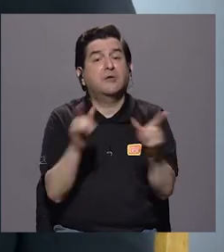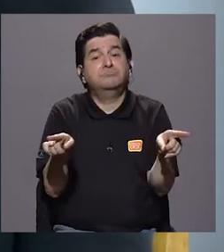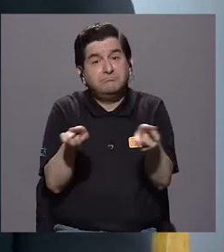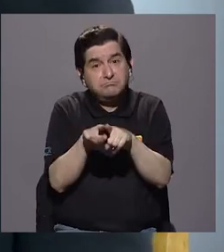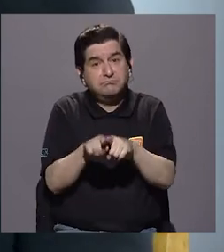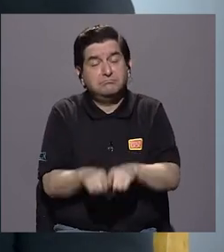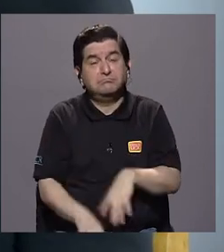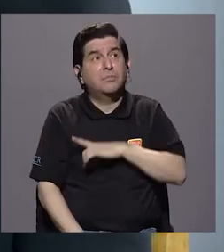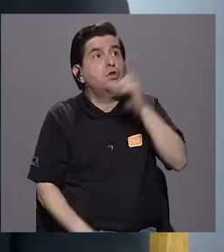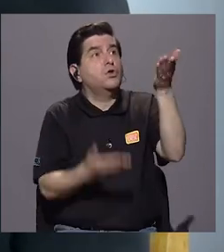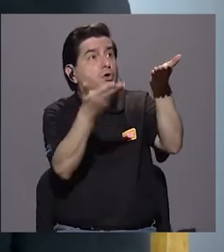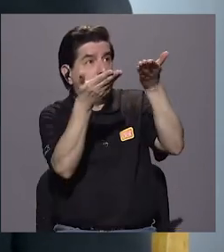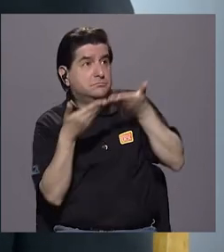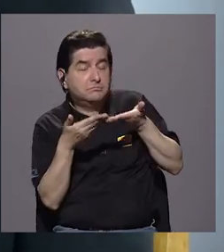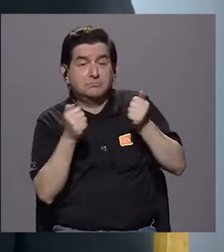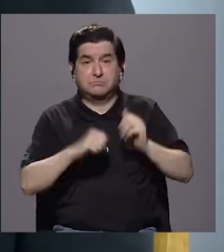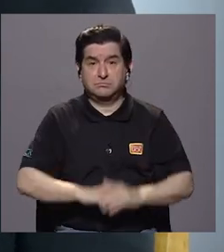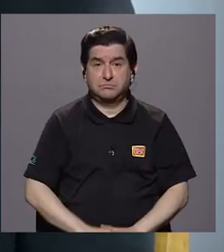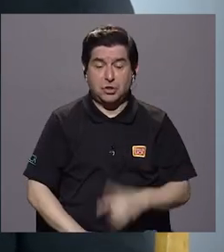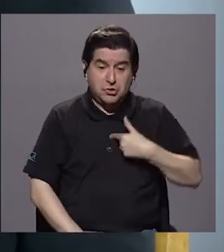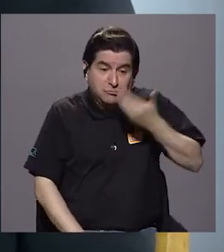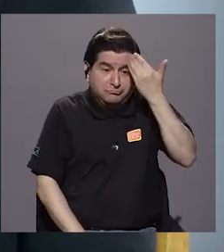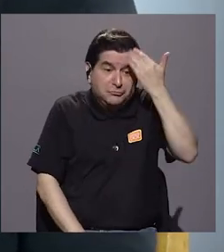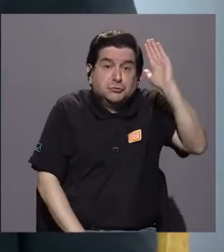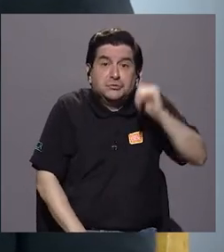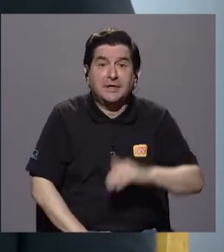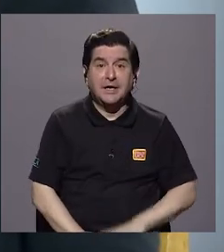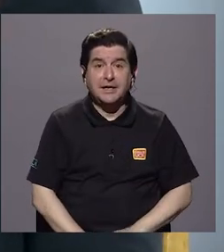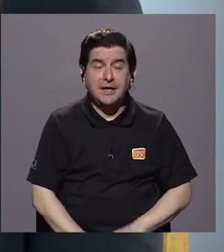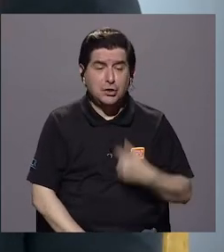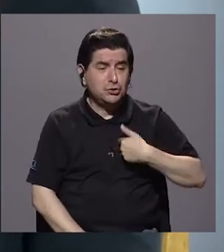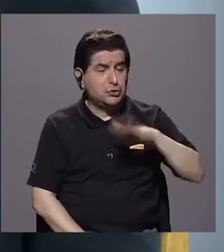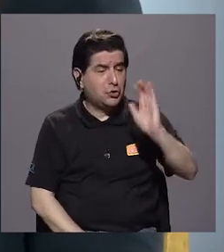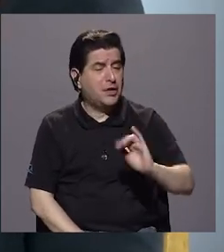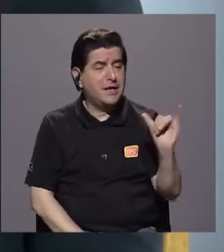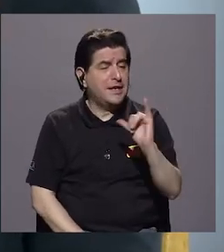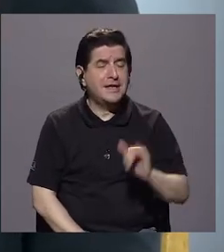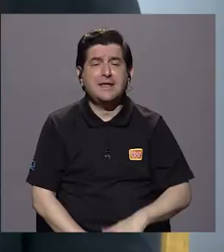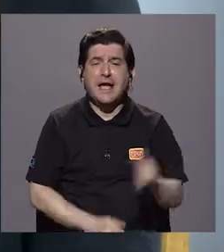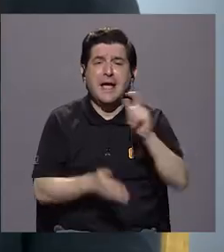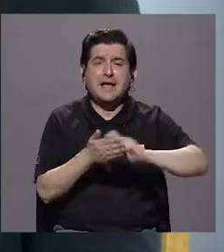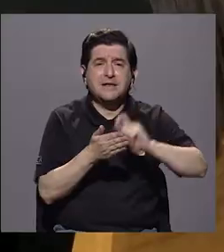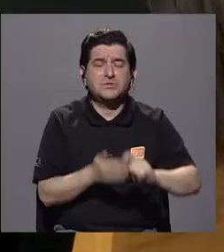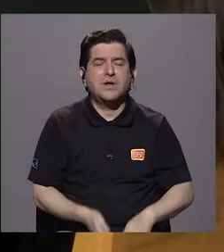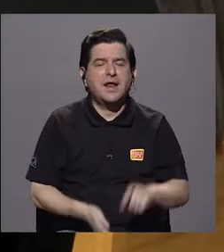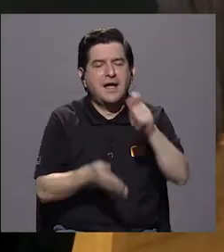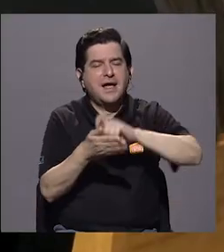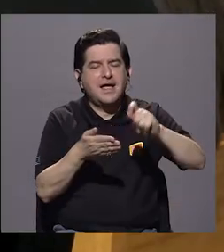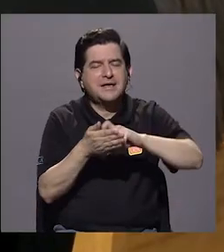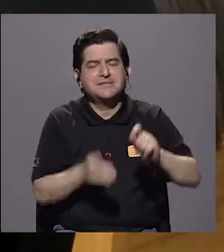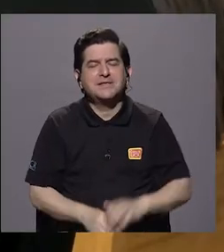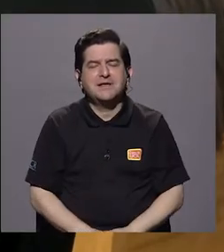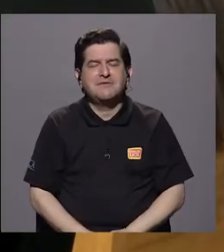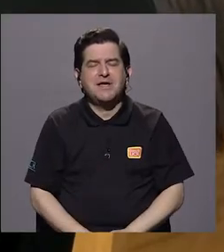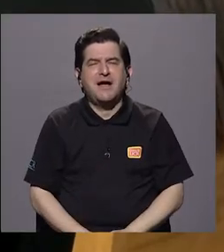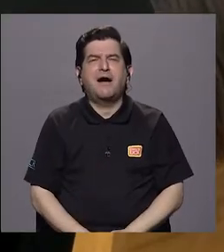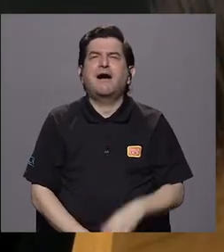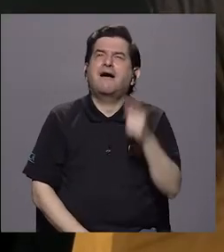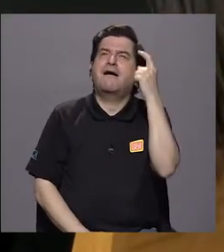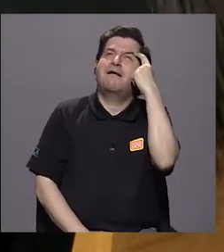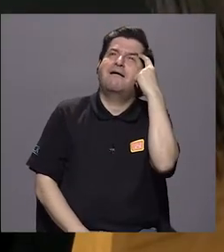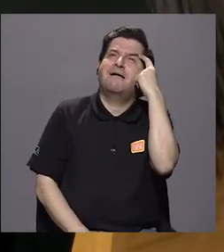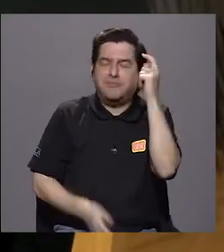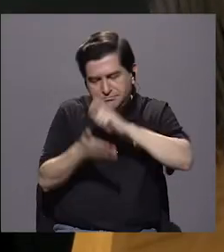me dio. Y no sé, yo desde pequeñita igual, desde la escuela, escribía versos. Me los inventaba y escribía